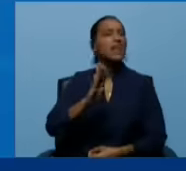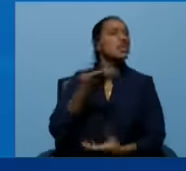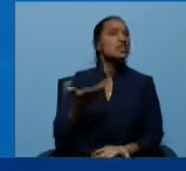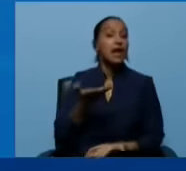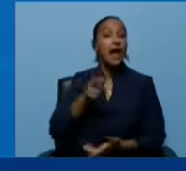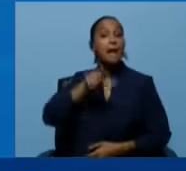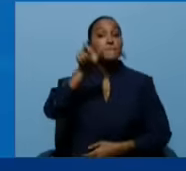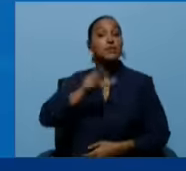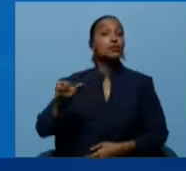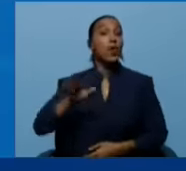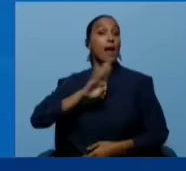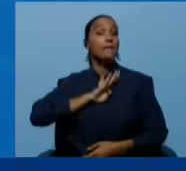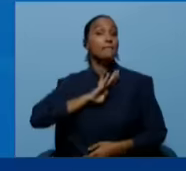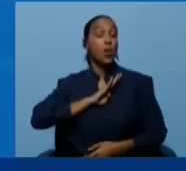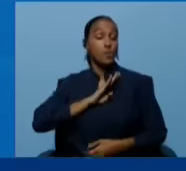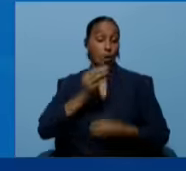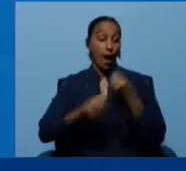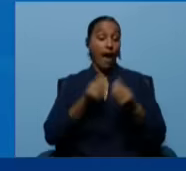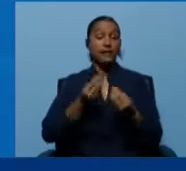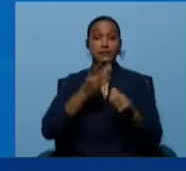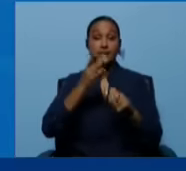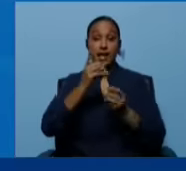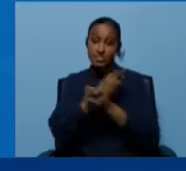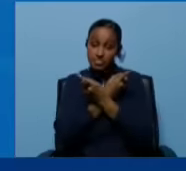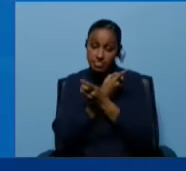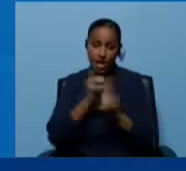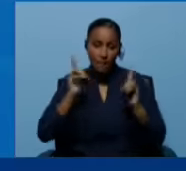democracia radical, de democracia socialista.